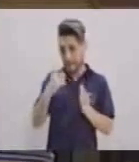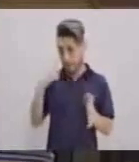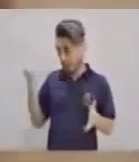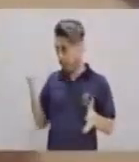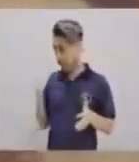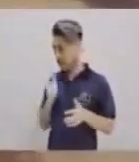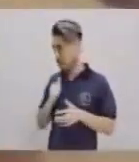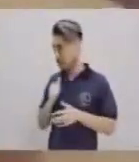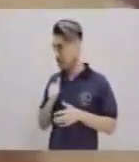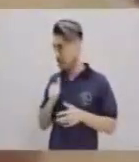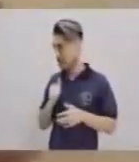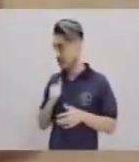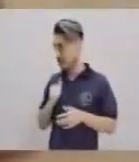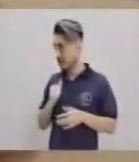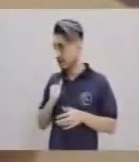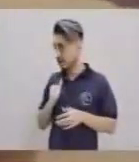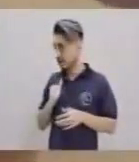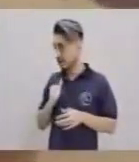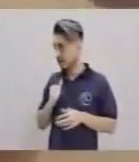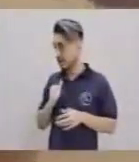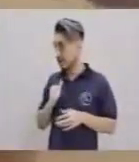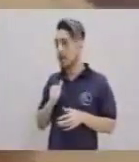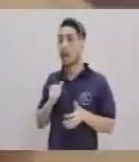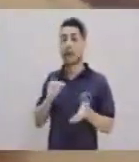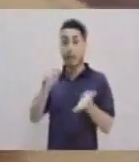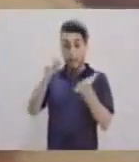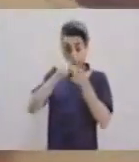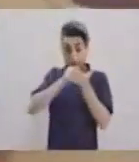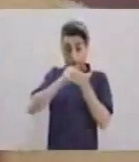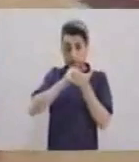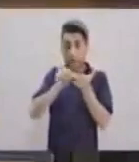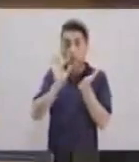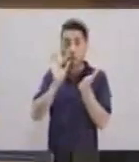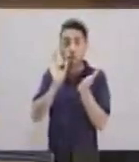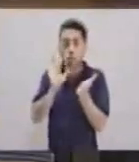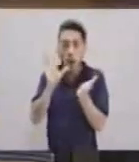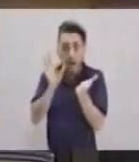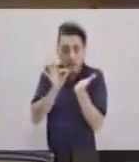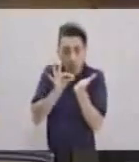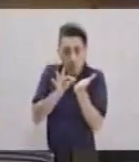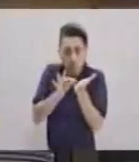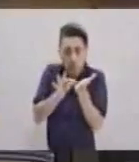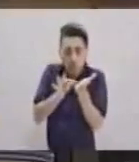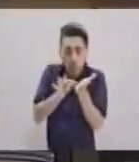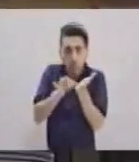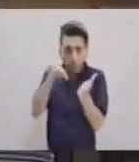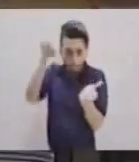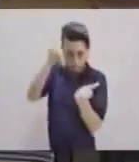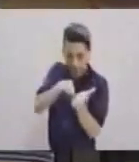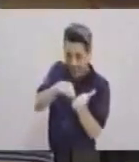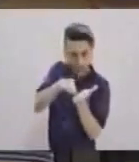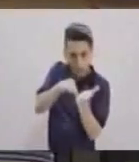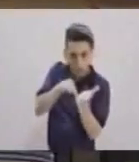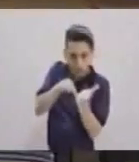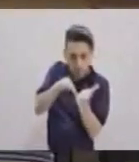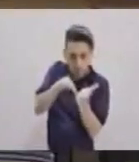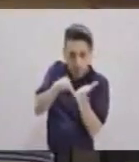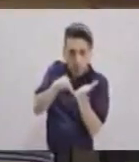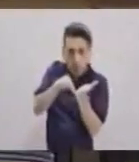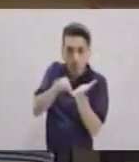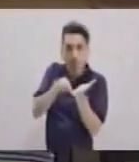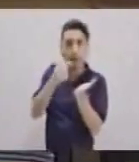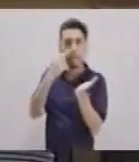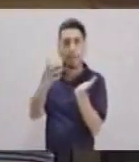acerco apenas la punta del pirógrafo, como podrán observar, los trazos van